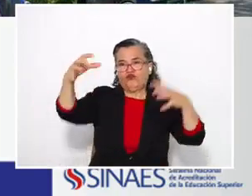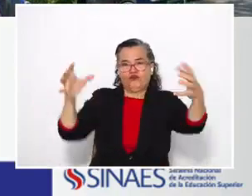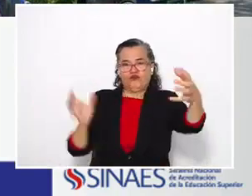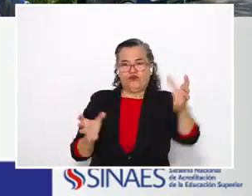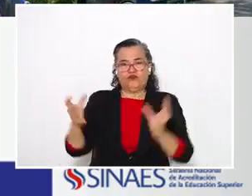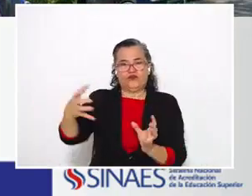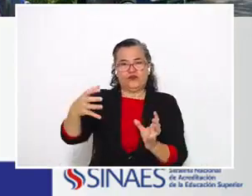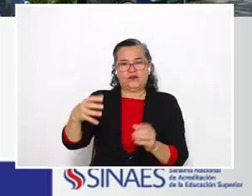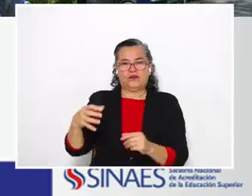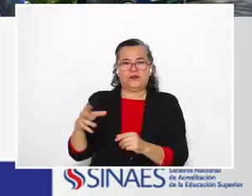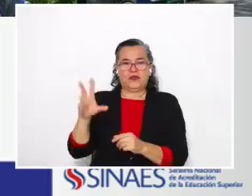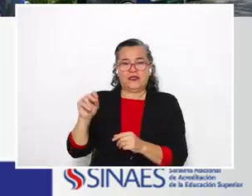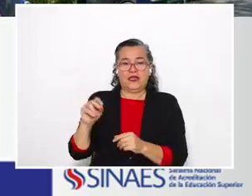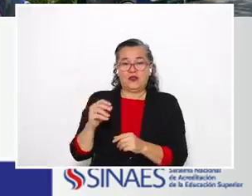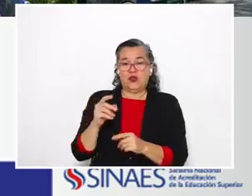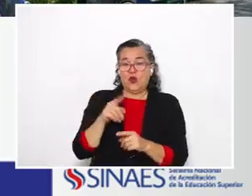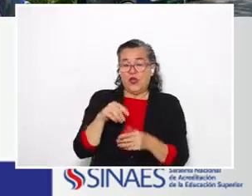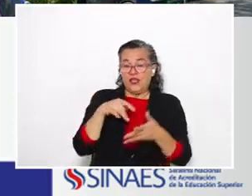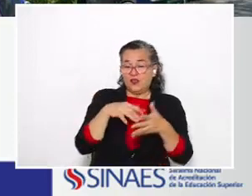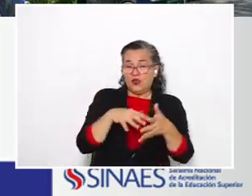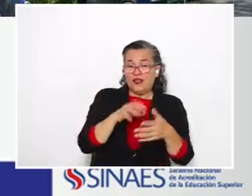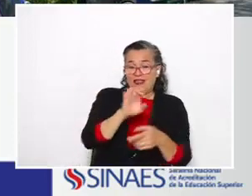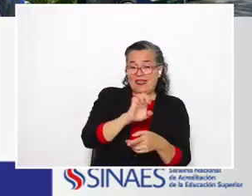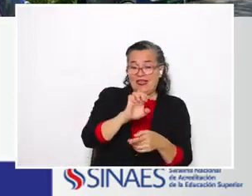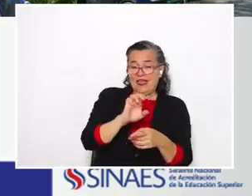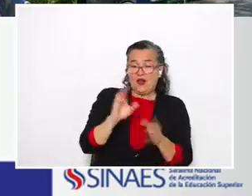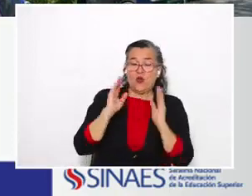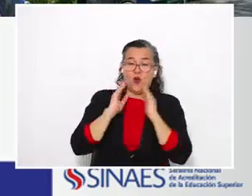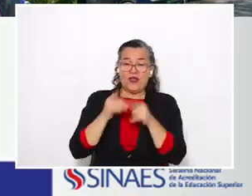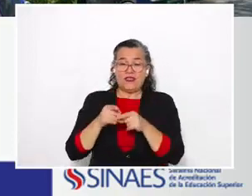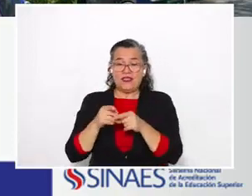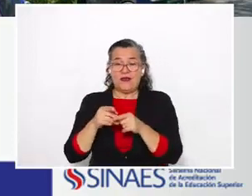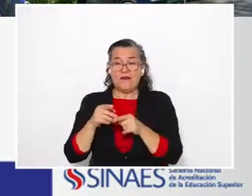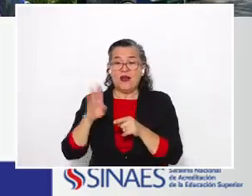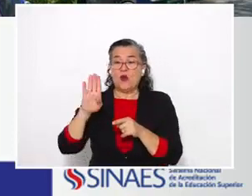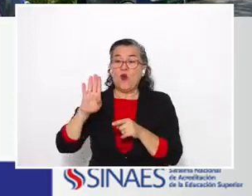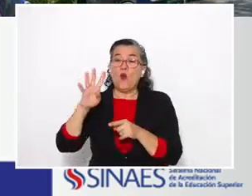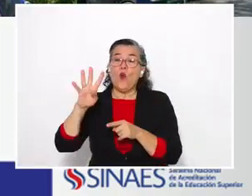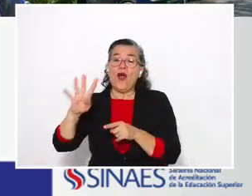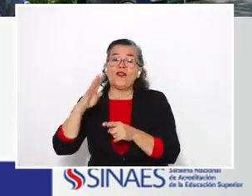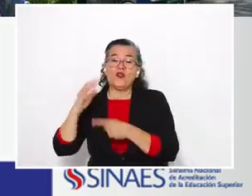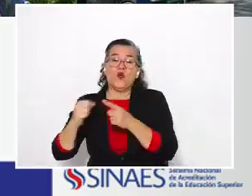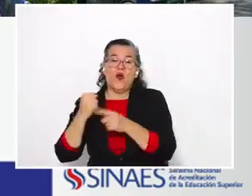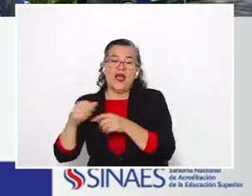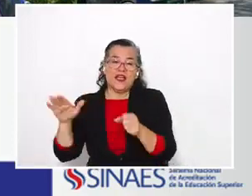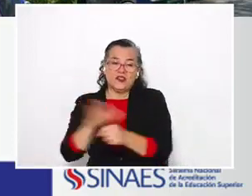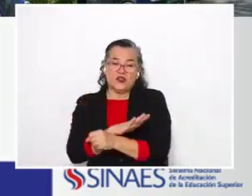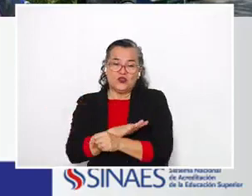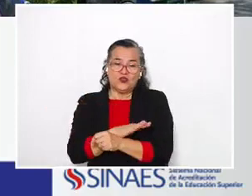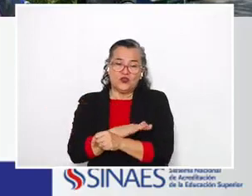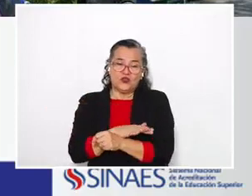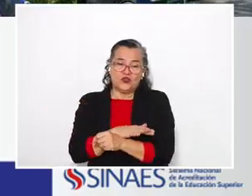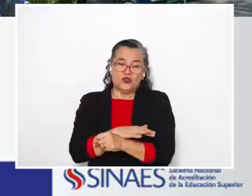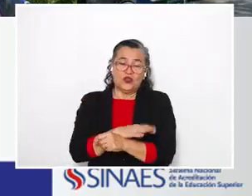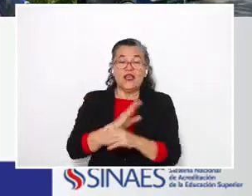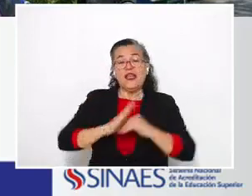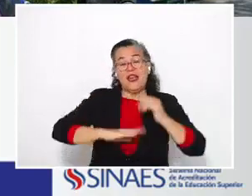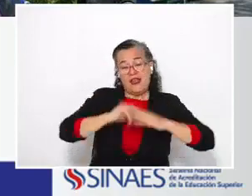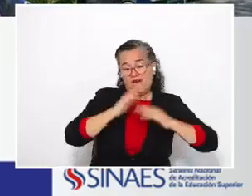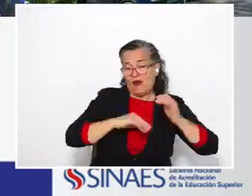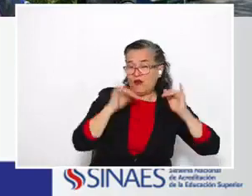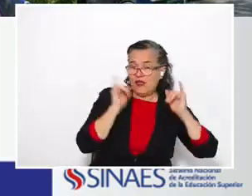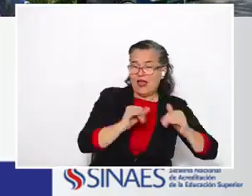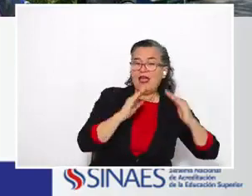pasan 4 años enteros de enero a diciembre en el campus y se gradúan con 202 créditos, pero la facultad también vivimos